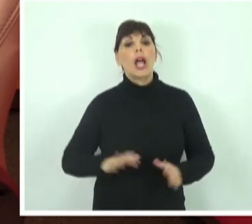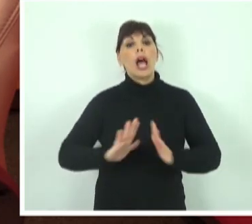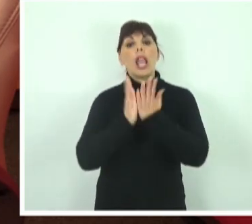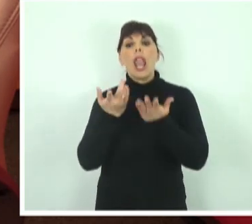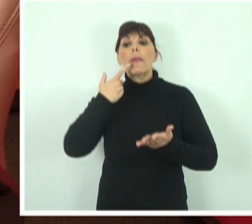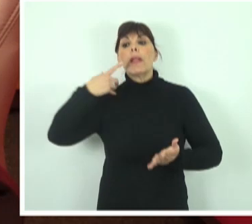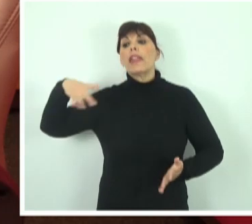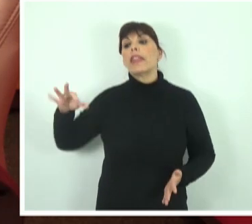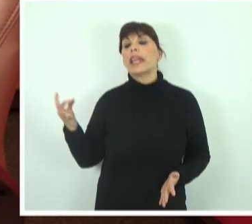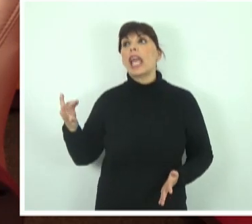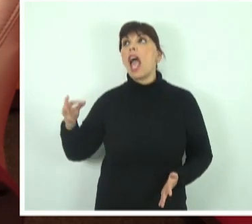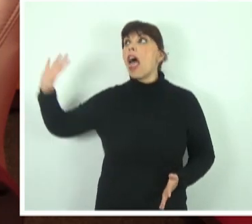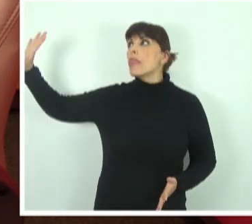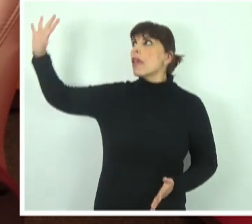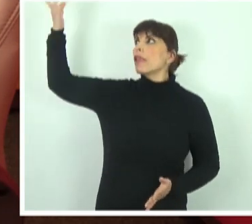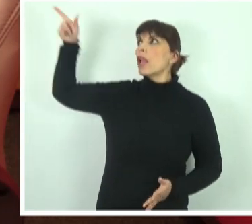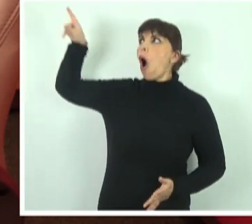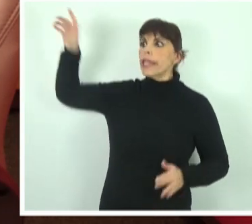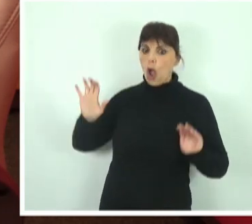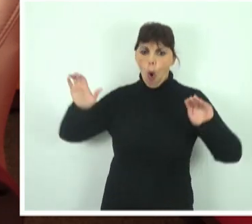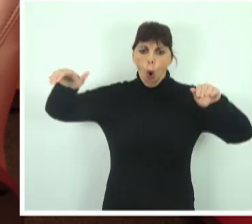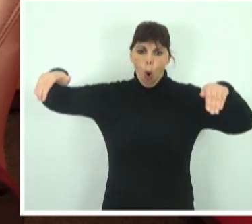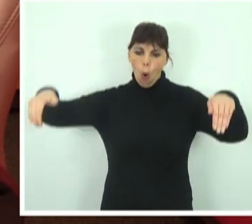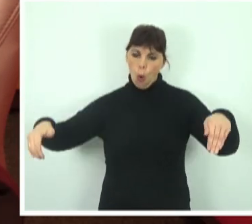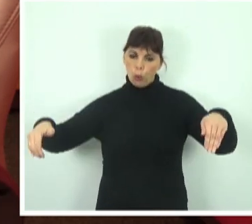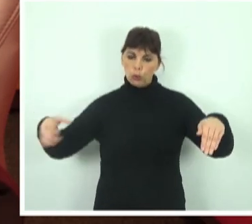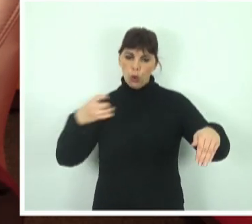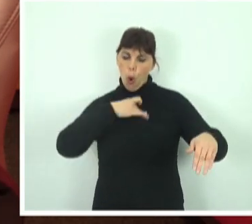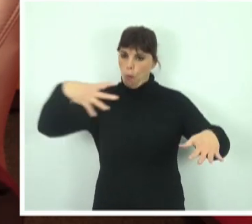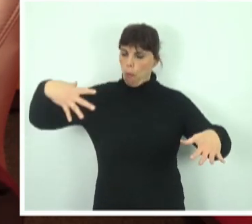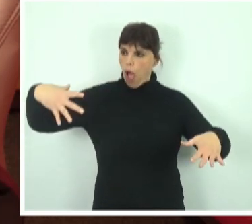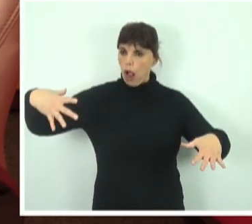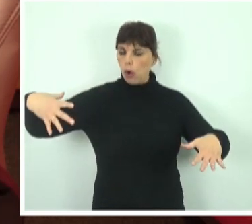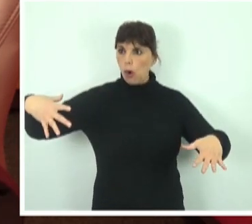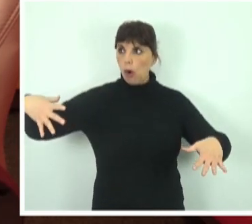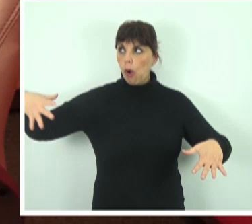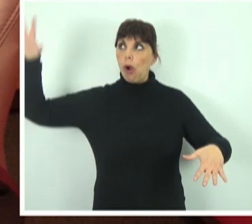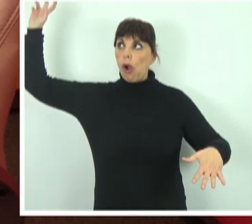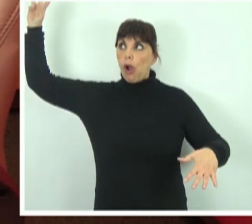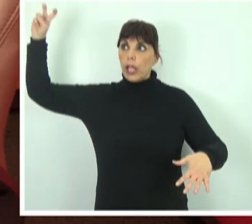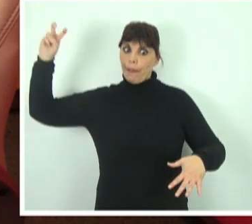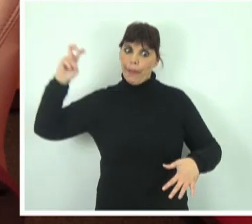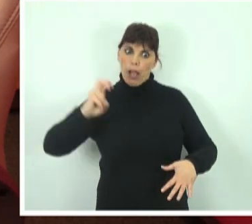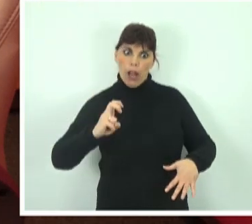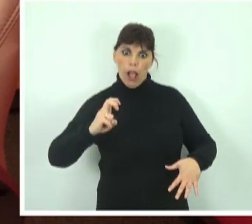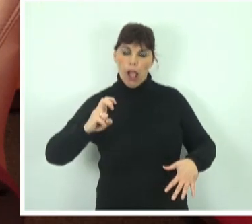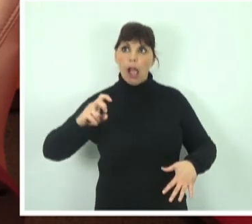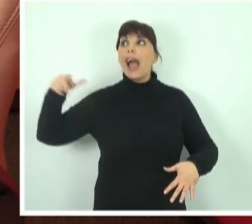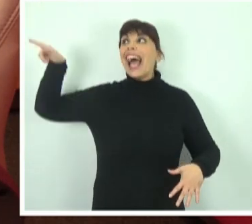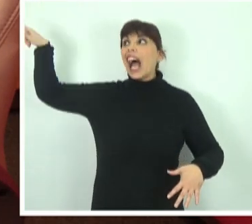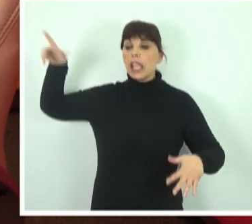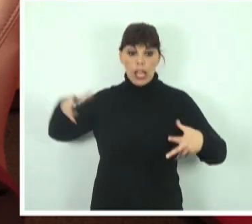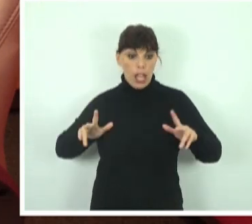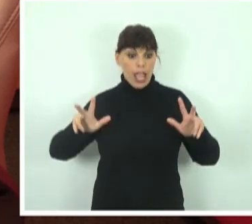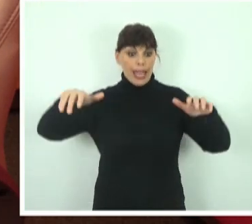un trono blanco del cielo. Y sobre ese trono blanco se va a sentar